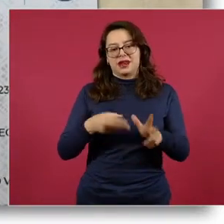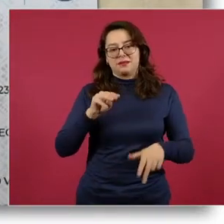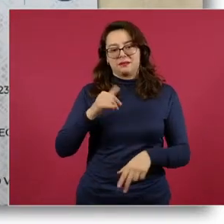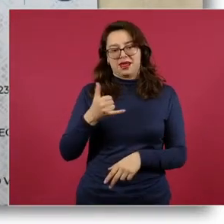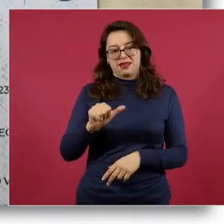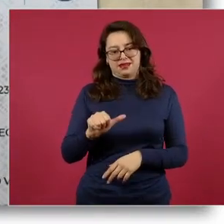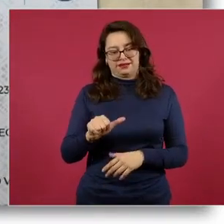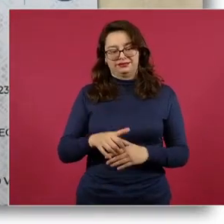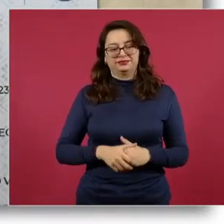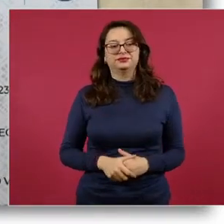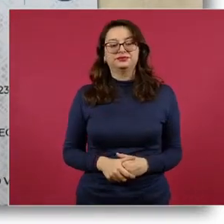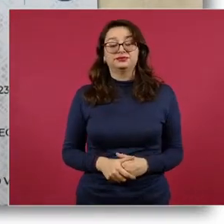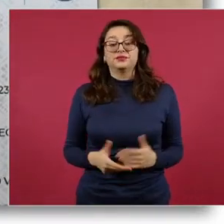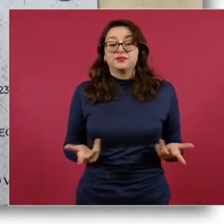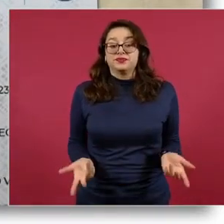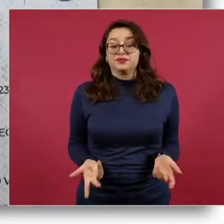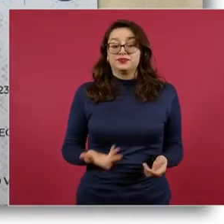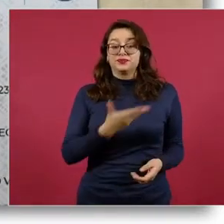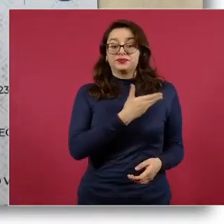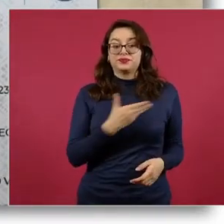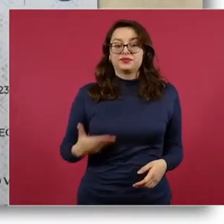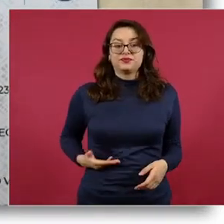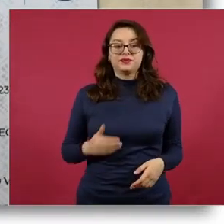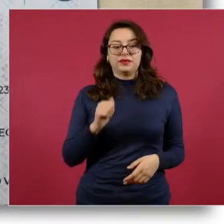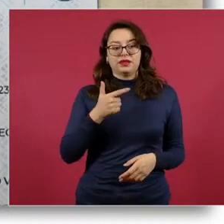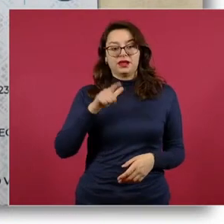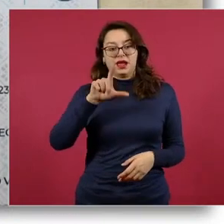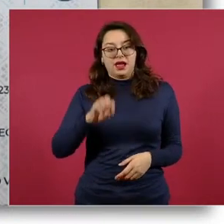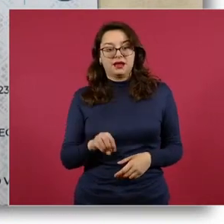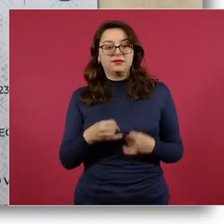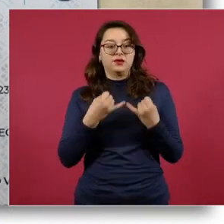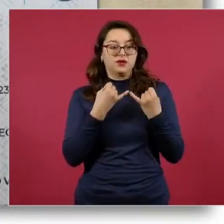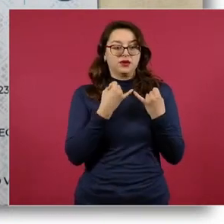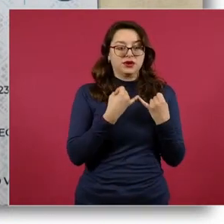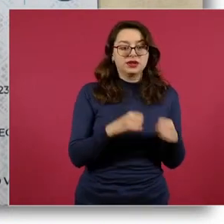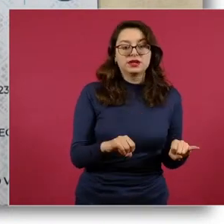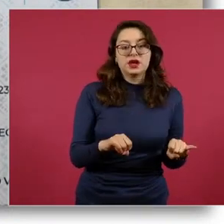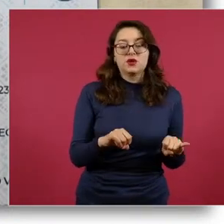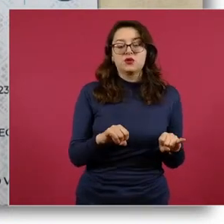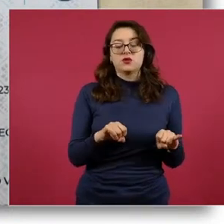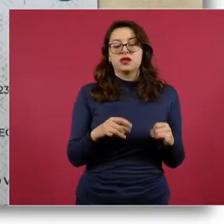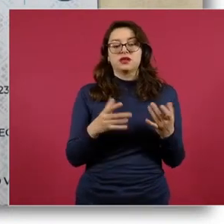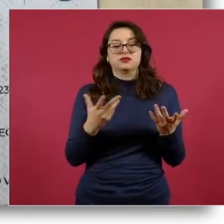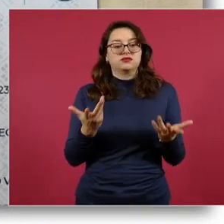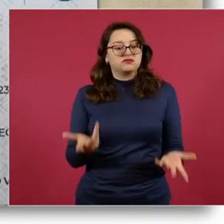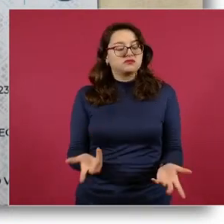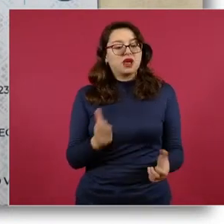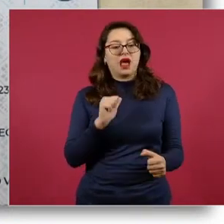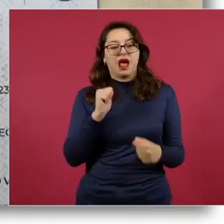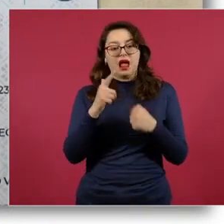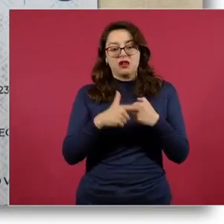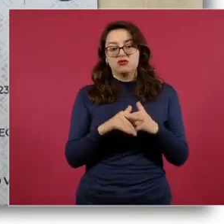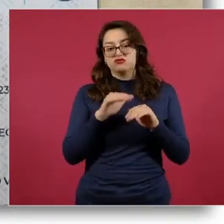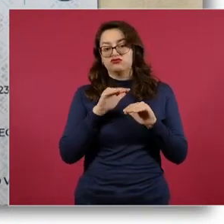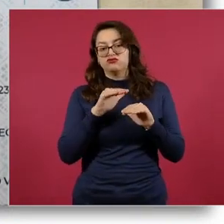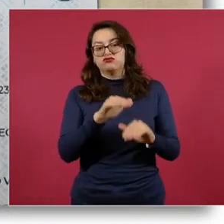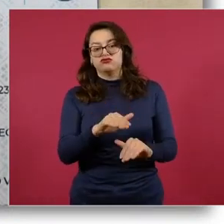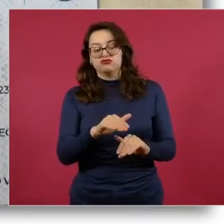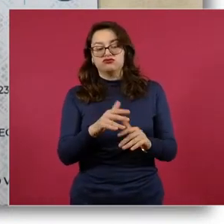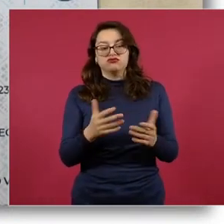el presidente Andrés Manuel López Obrador inaugura alguna de las obras emblemáticas de la Cuarta